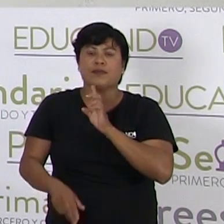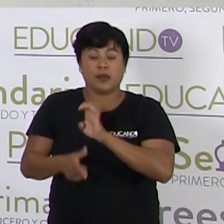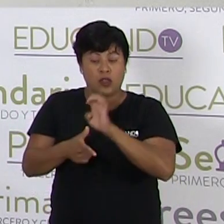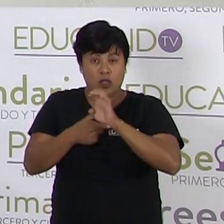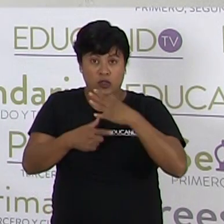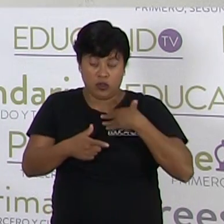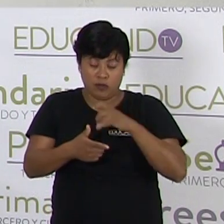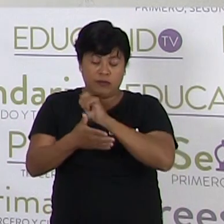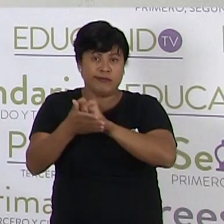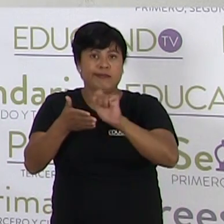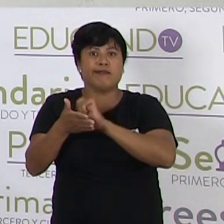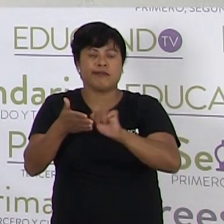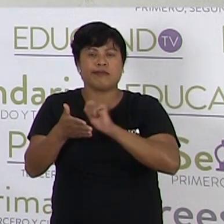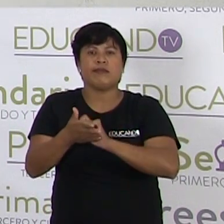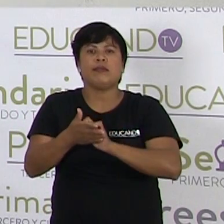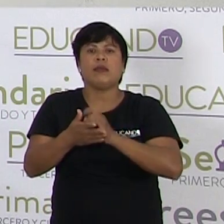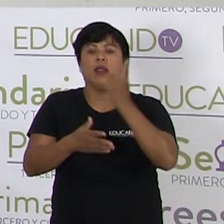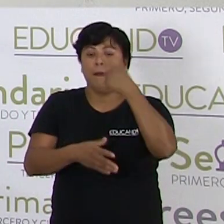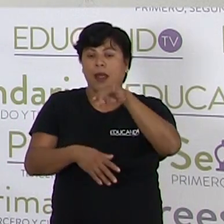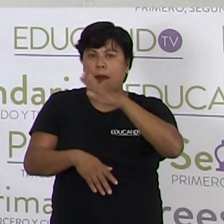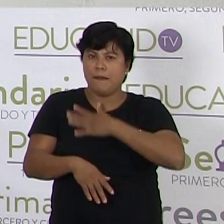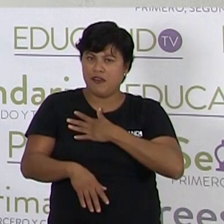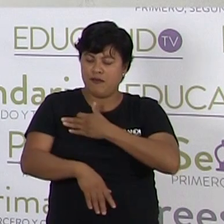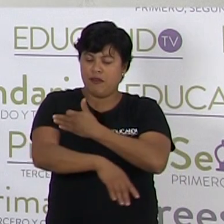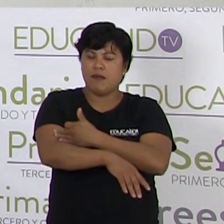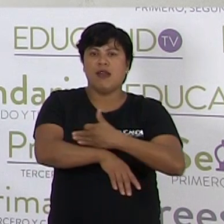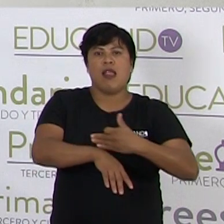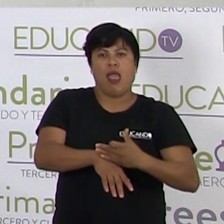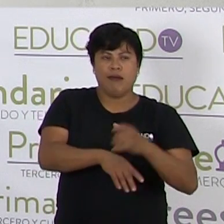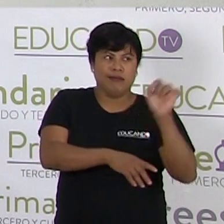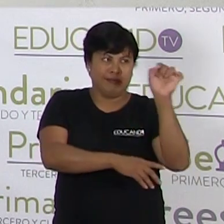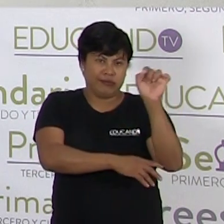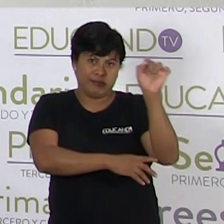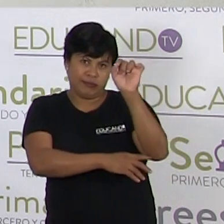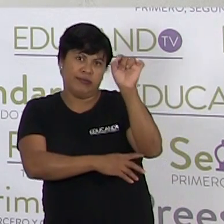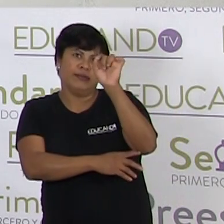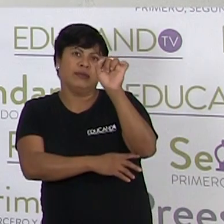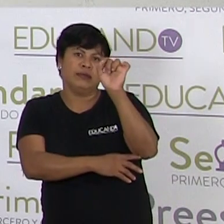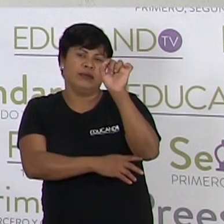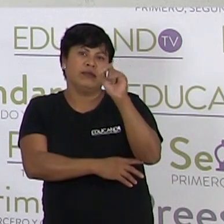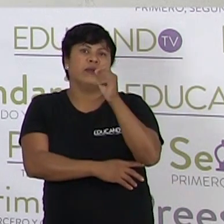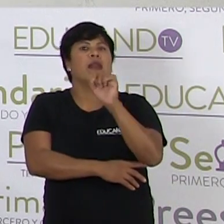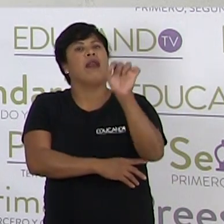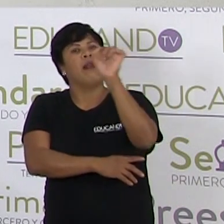voy a escribir aquí a mis familiares